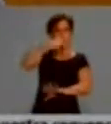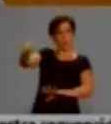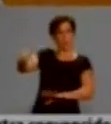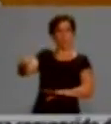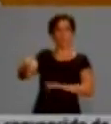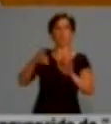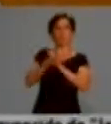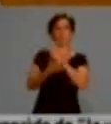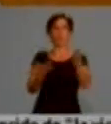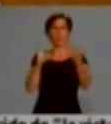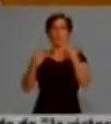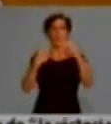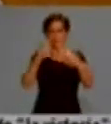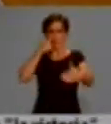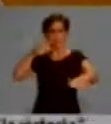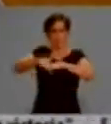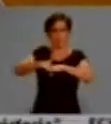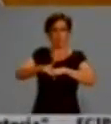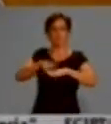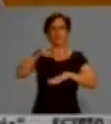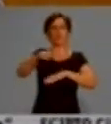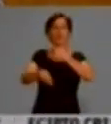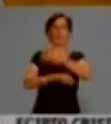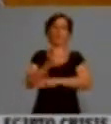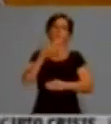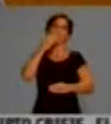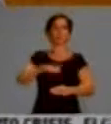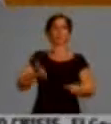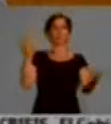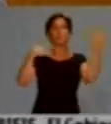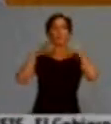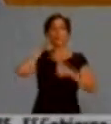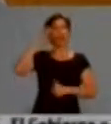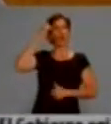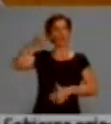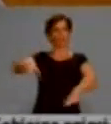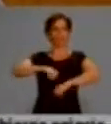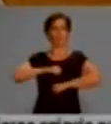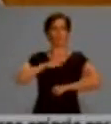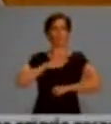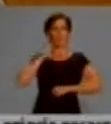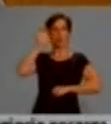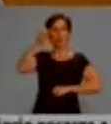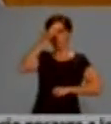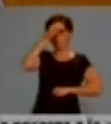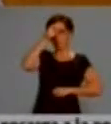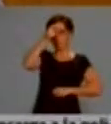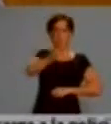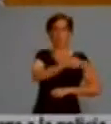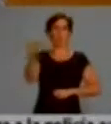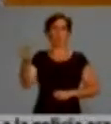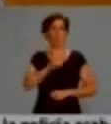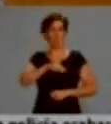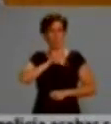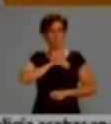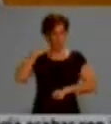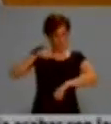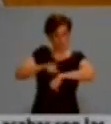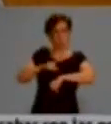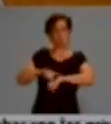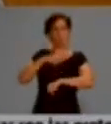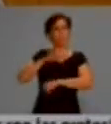diálogo. Lo hacen en nombre de la soberanía del pueblo español y de la Constitución, la misma soberanía que no tienen ningún tipo de problema en